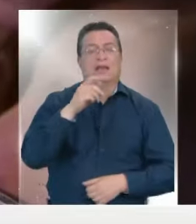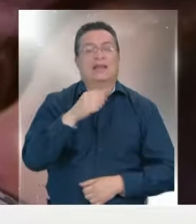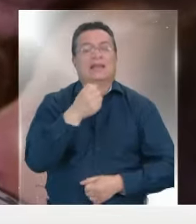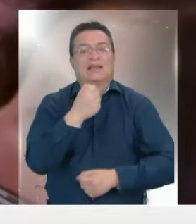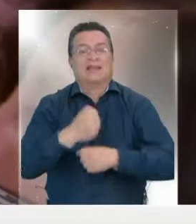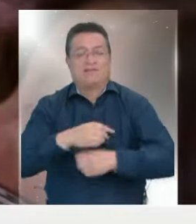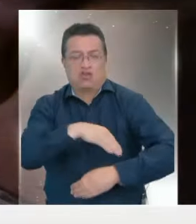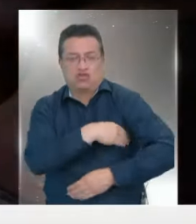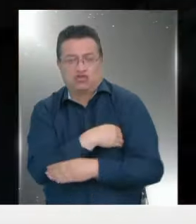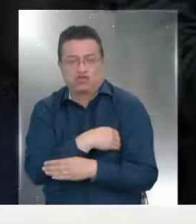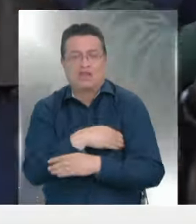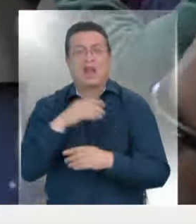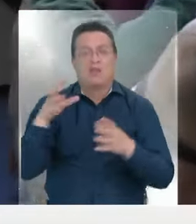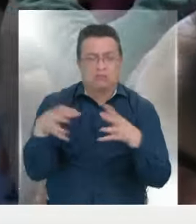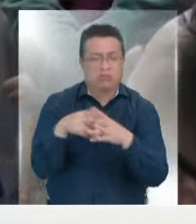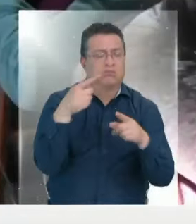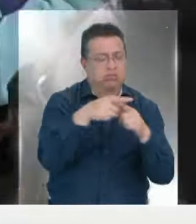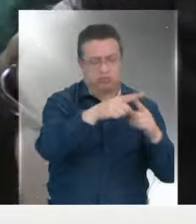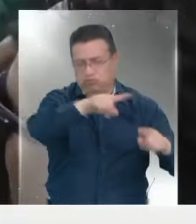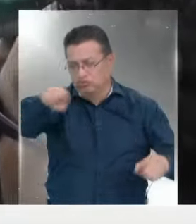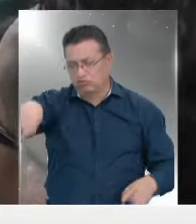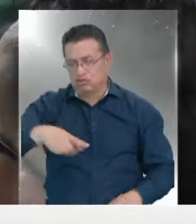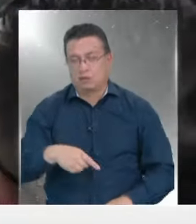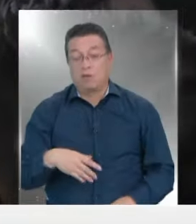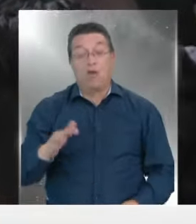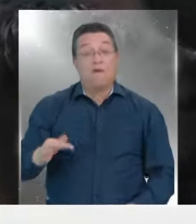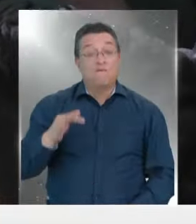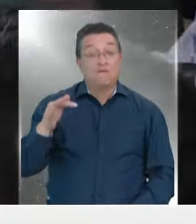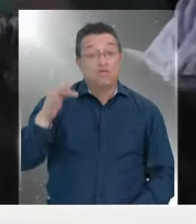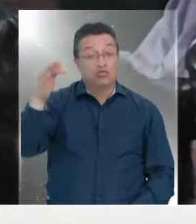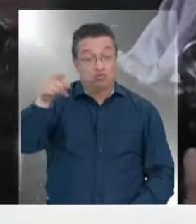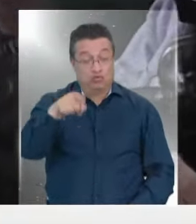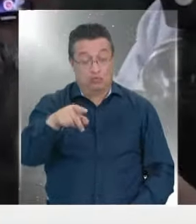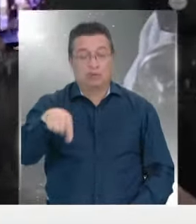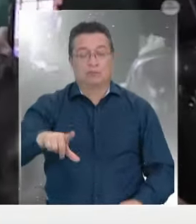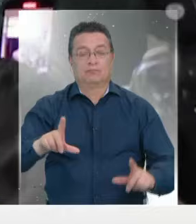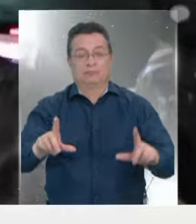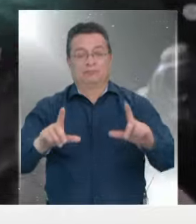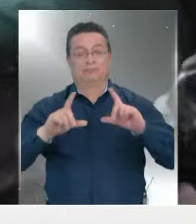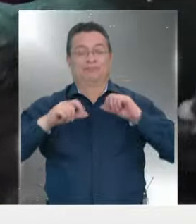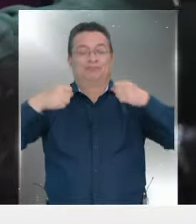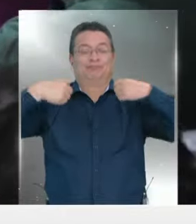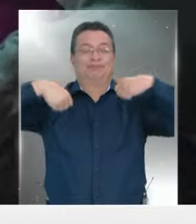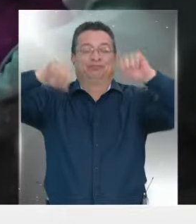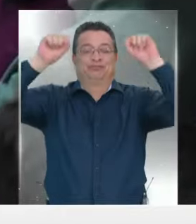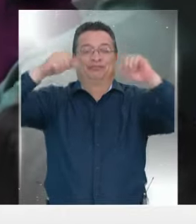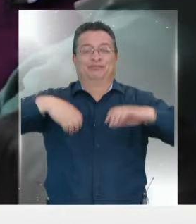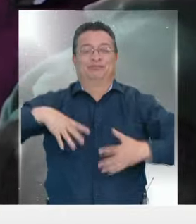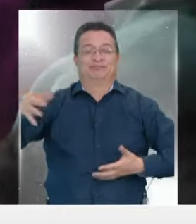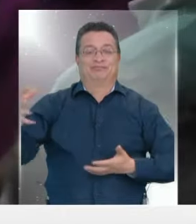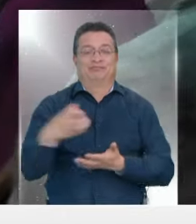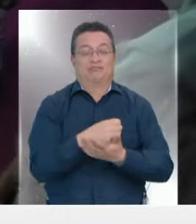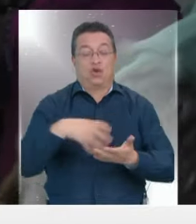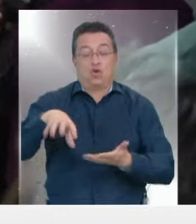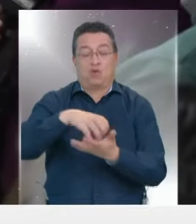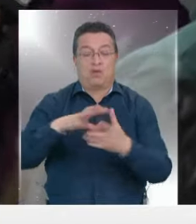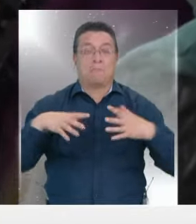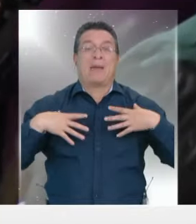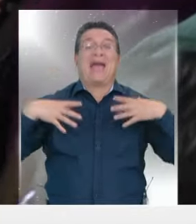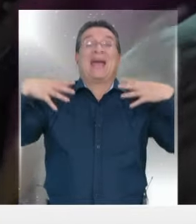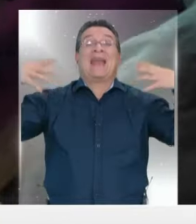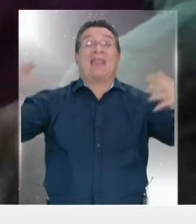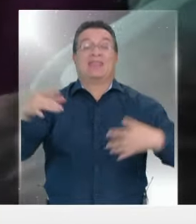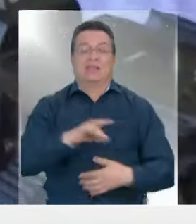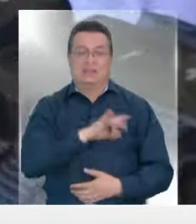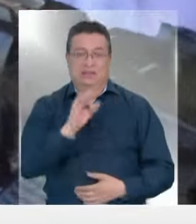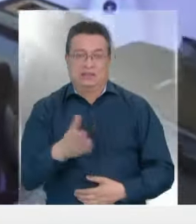de un montón de organizaciones. Un duro camino para quien hoy se titularía como el ganador de la comuna más grande del país al cierre de